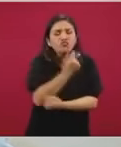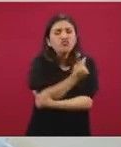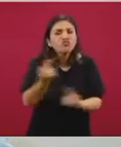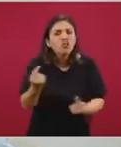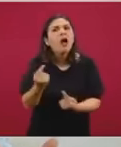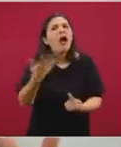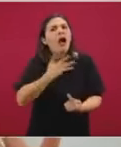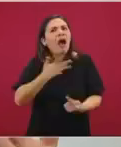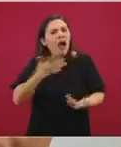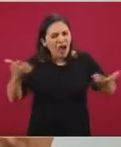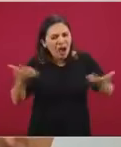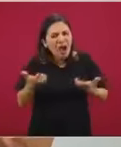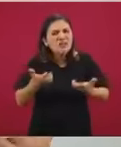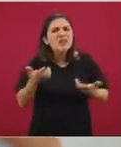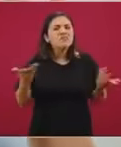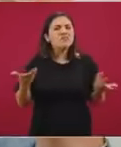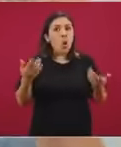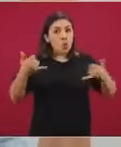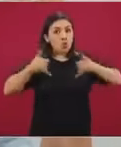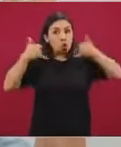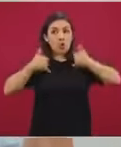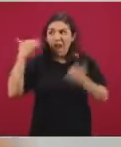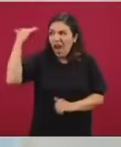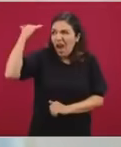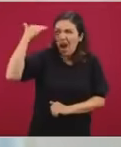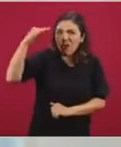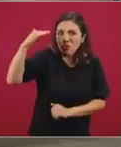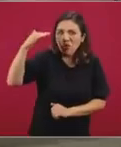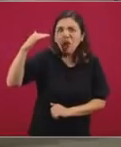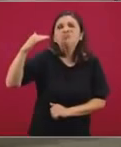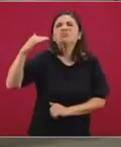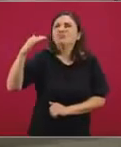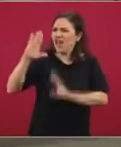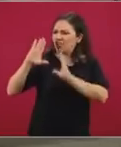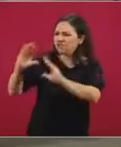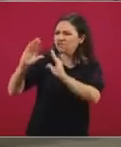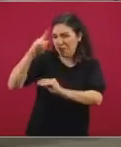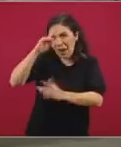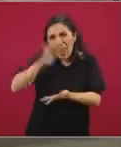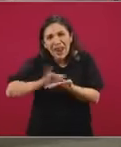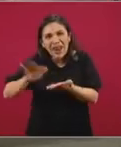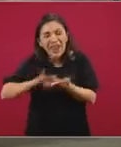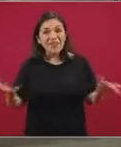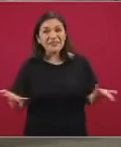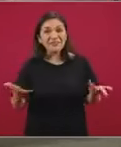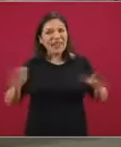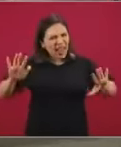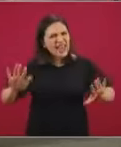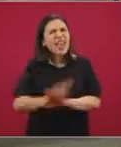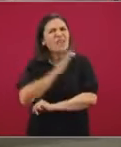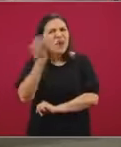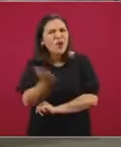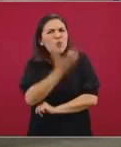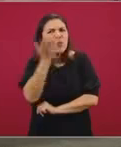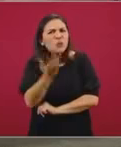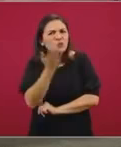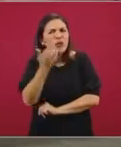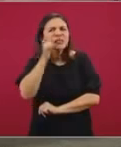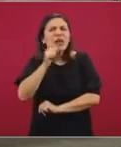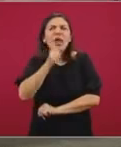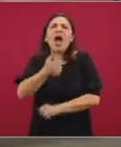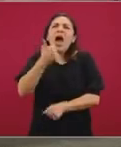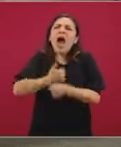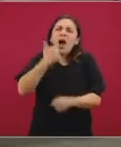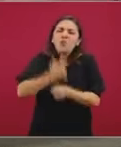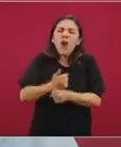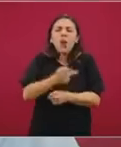quienes hagan que los adultos lean. Entonces, cambiemos esas tradiciones que si eran los abuelos o los